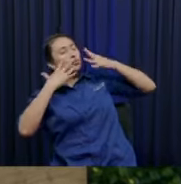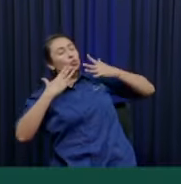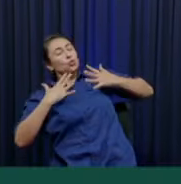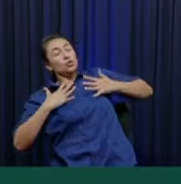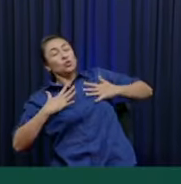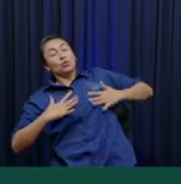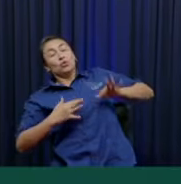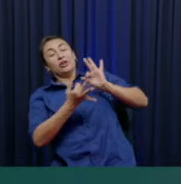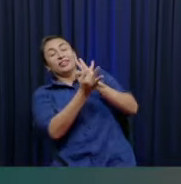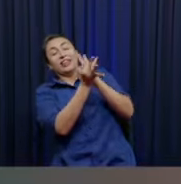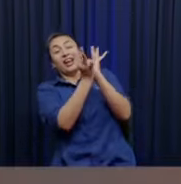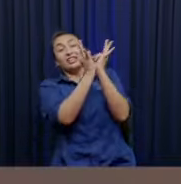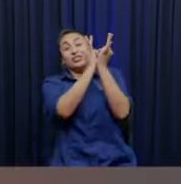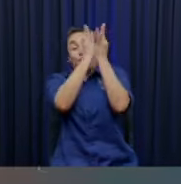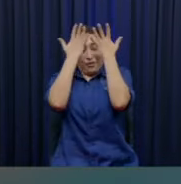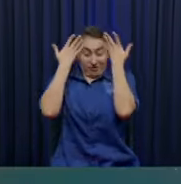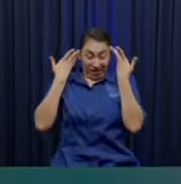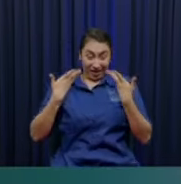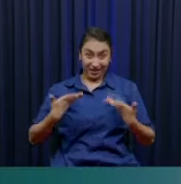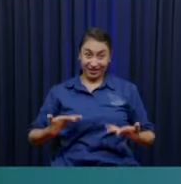glorias.